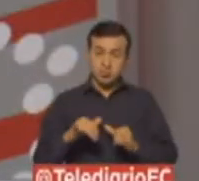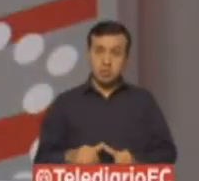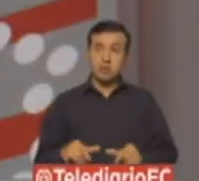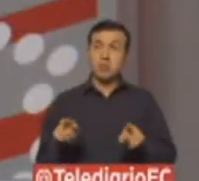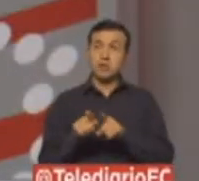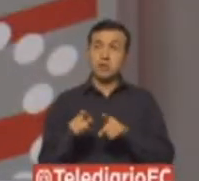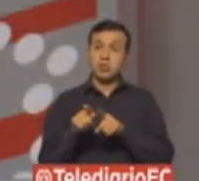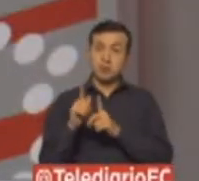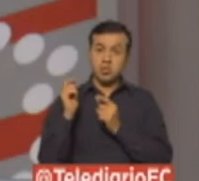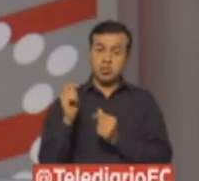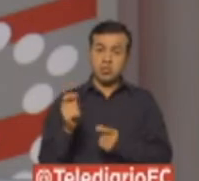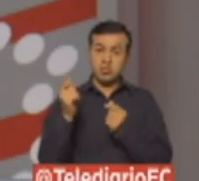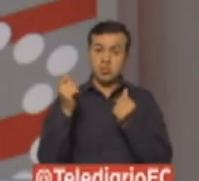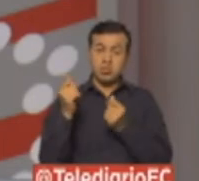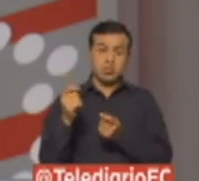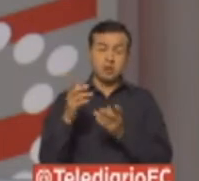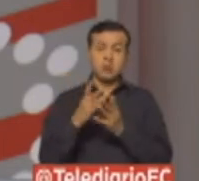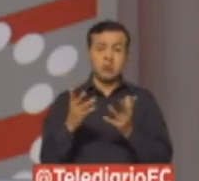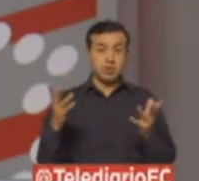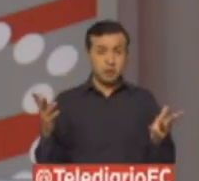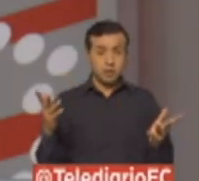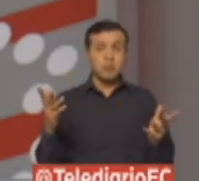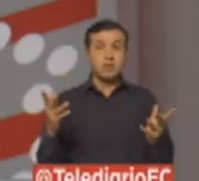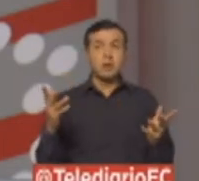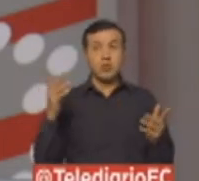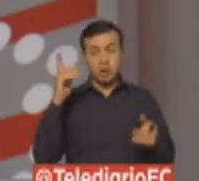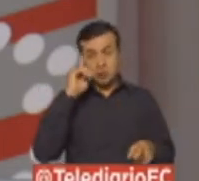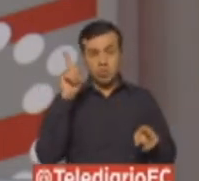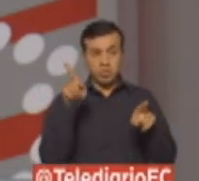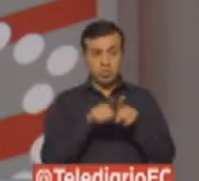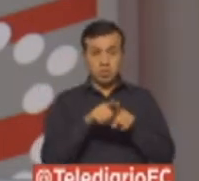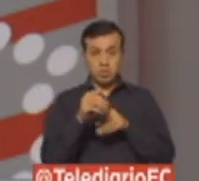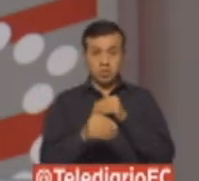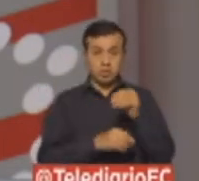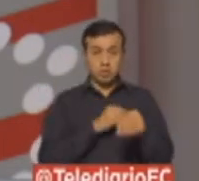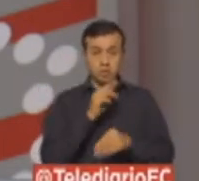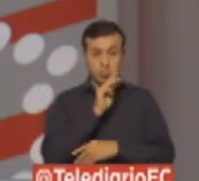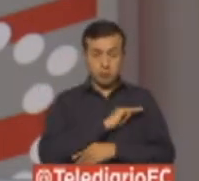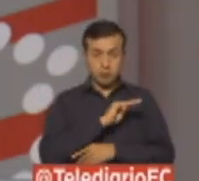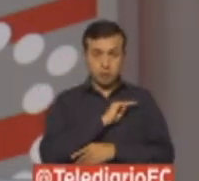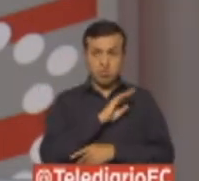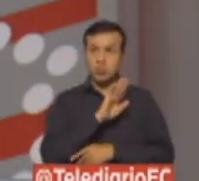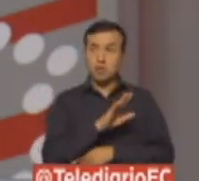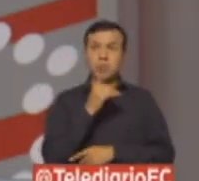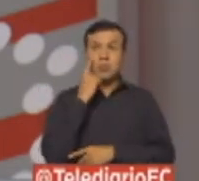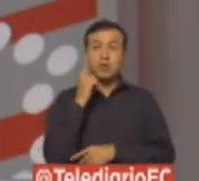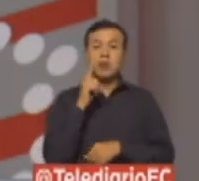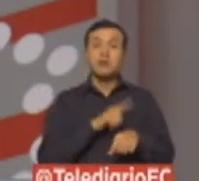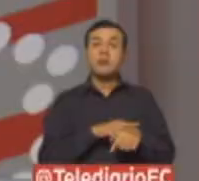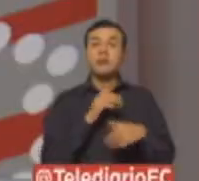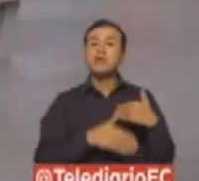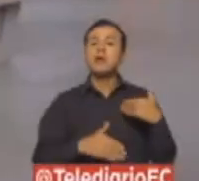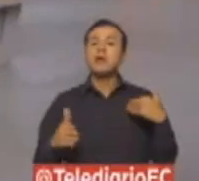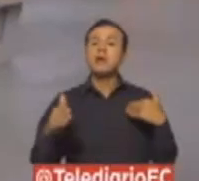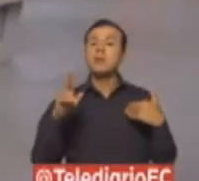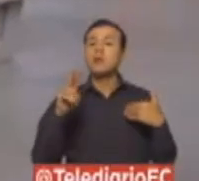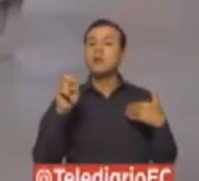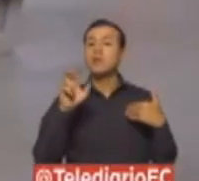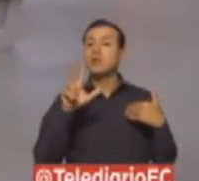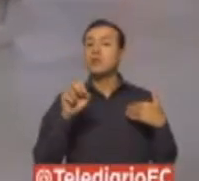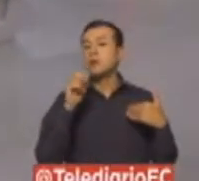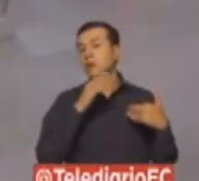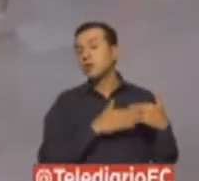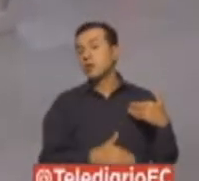ese sentido haciendo inversiones importantes por lo tanto el acuerdo cuál es con los ghats en qué tiempo hacia el 2030